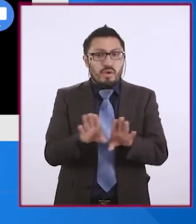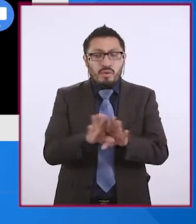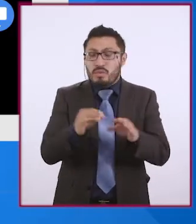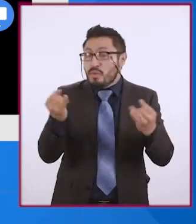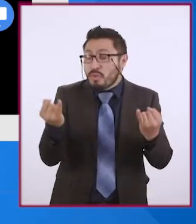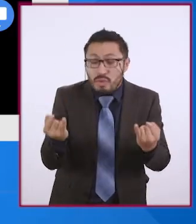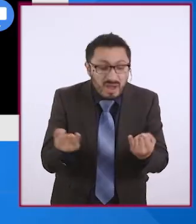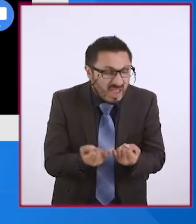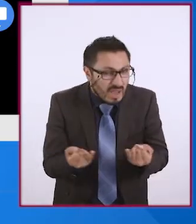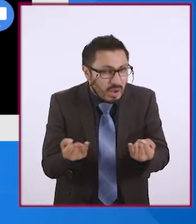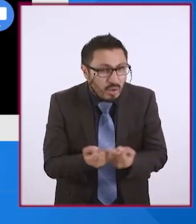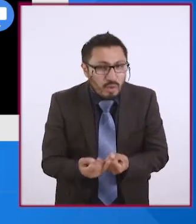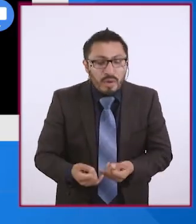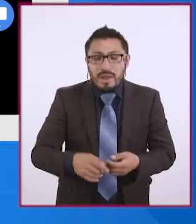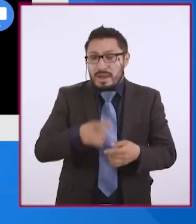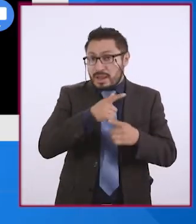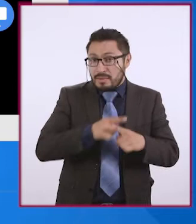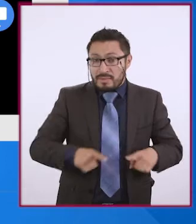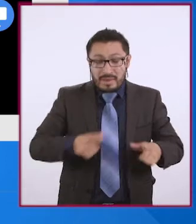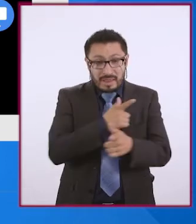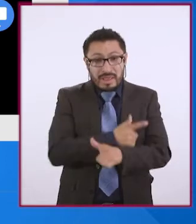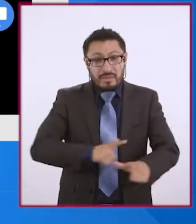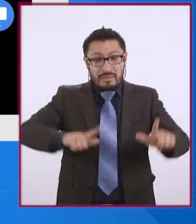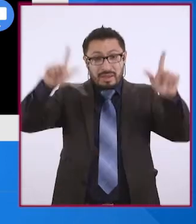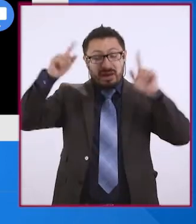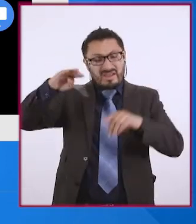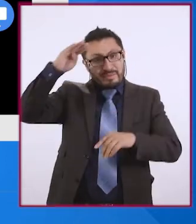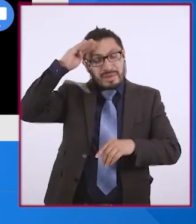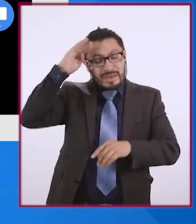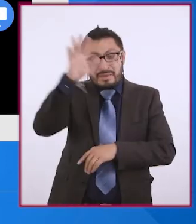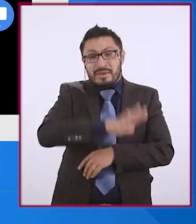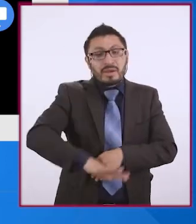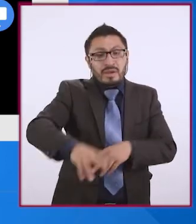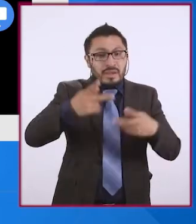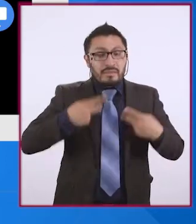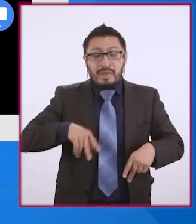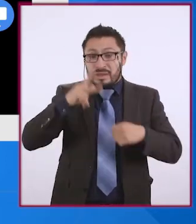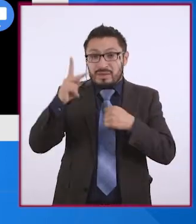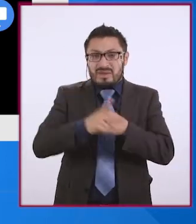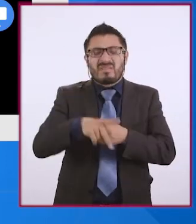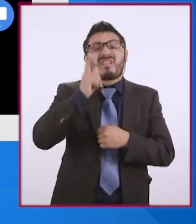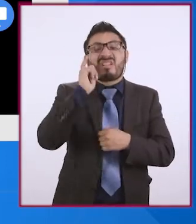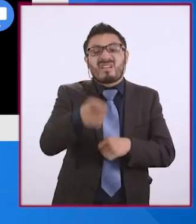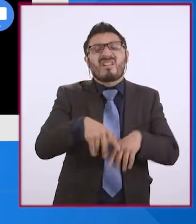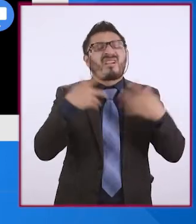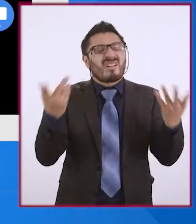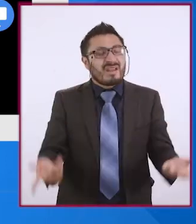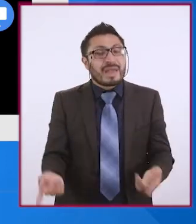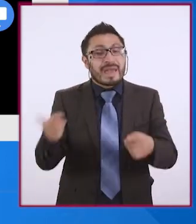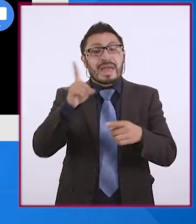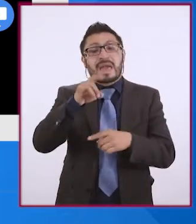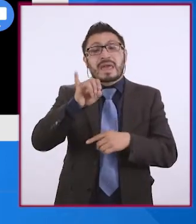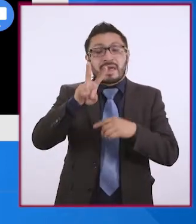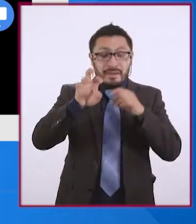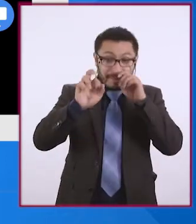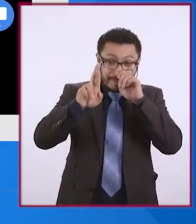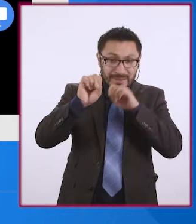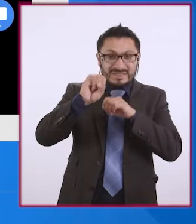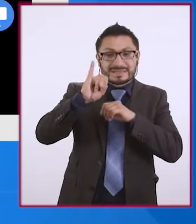de pensamiento de todos los habitantes del país. ¿Qué quiere decir esto? ¿Qué quiere decir la diversidad de